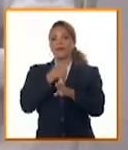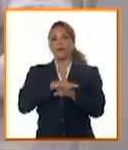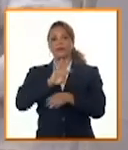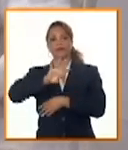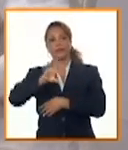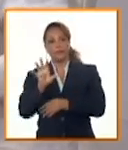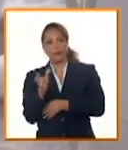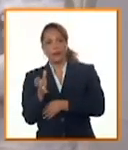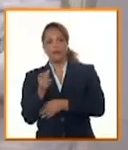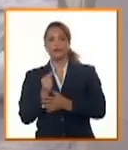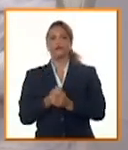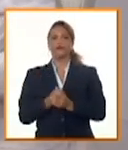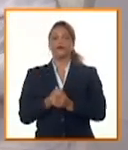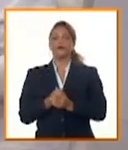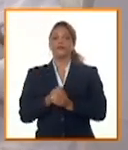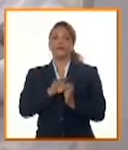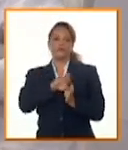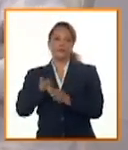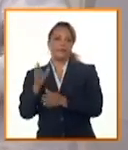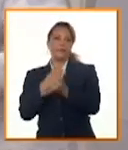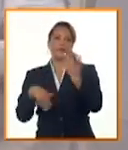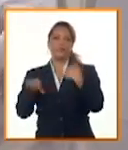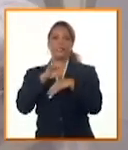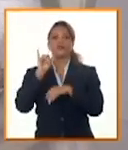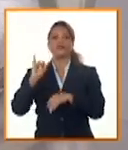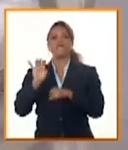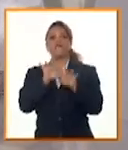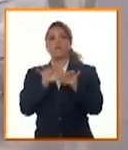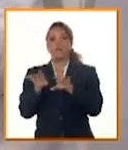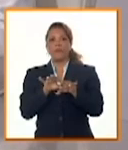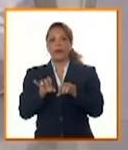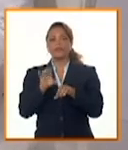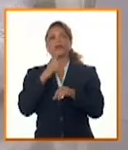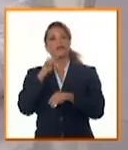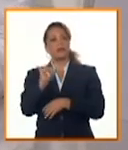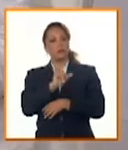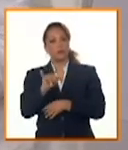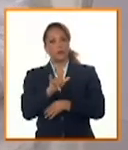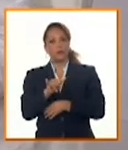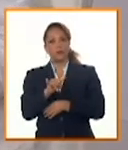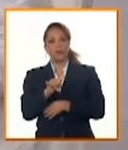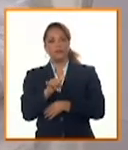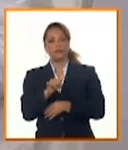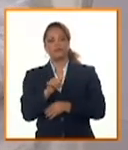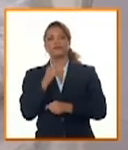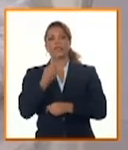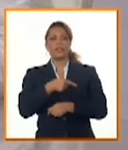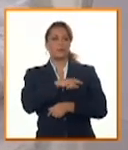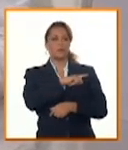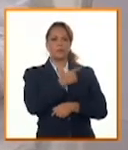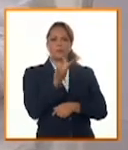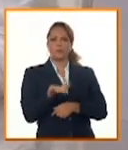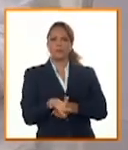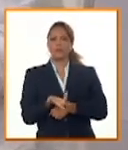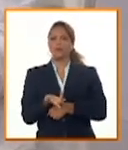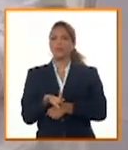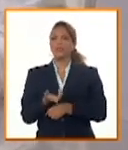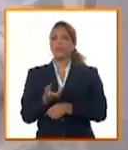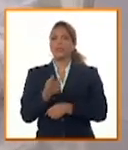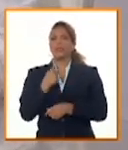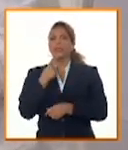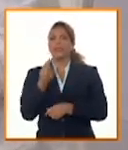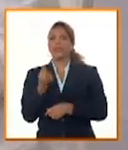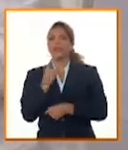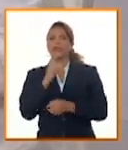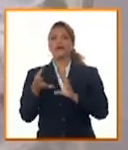el Ministerio de informática y las comunicaciones ha emitido recientemente la el monedero electrónico